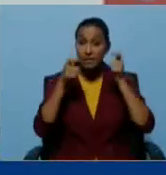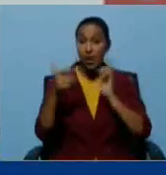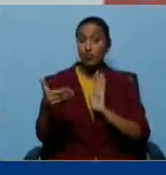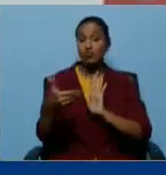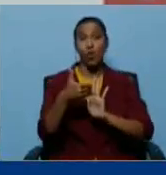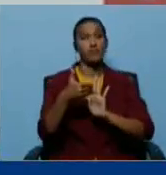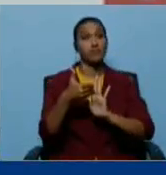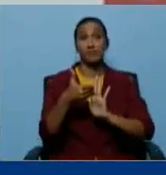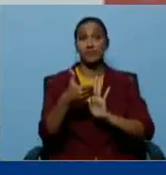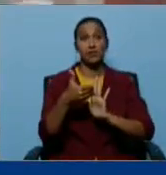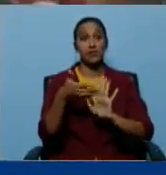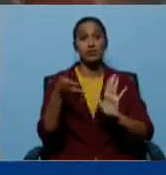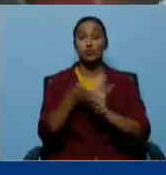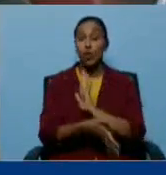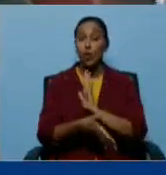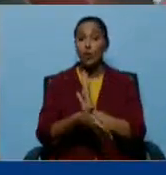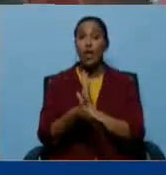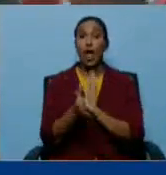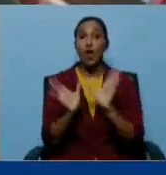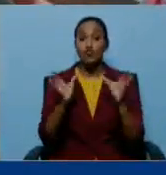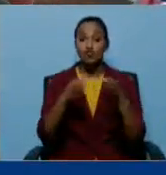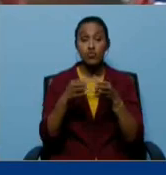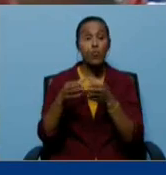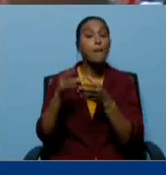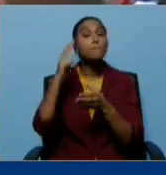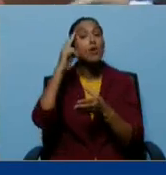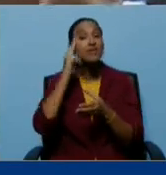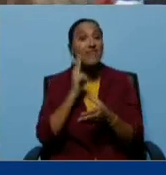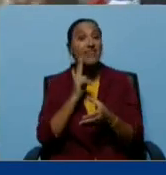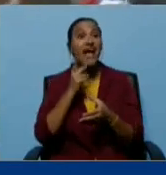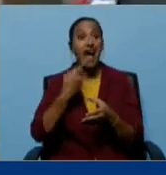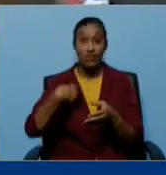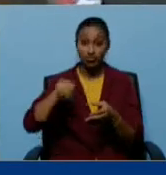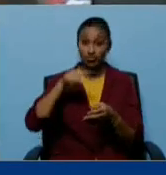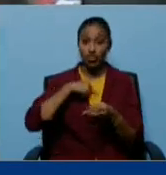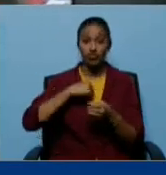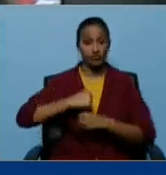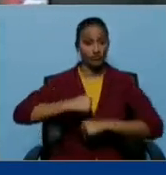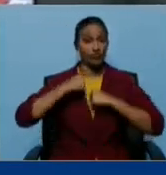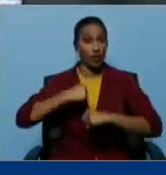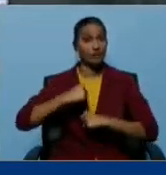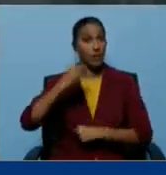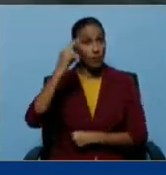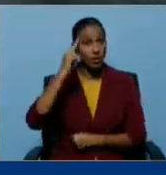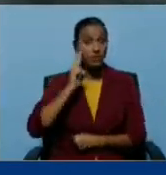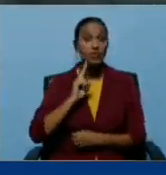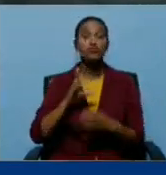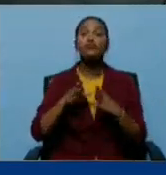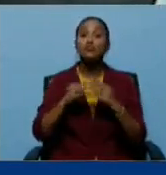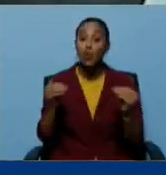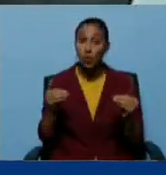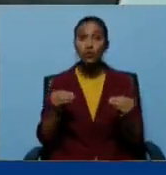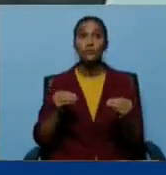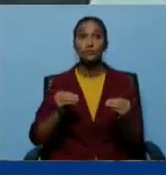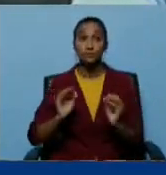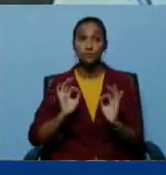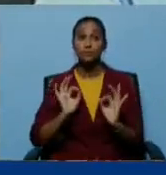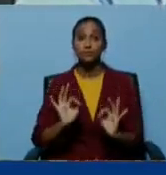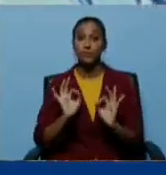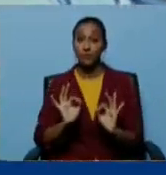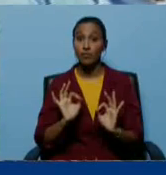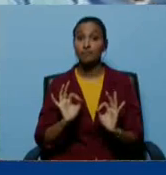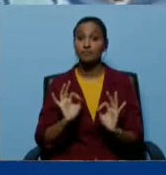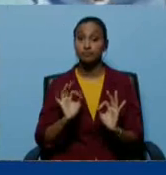y las fuerzas patrióticas bolivarianas fuimos atacados de manera inclemente y